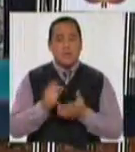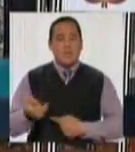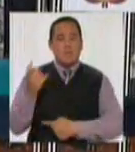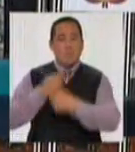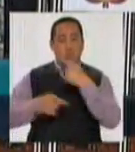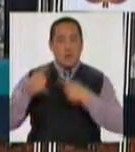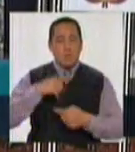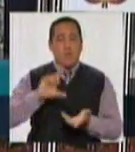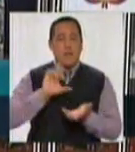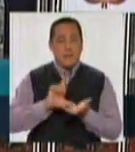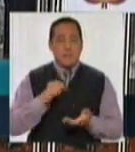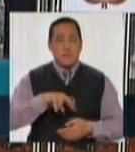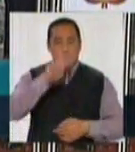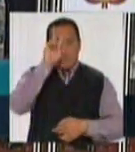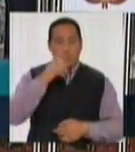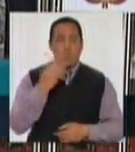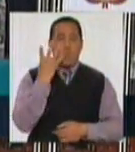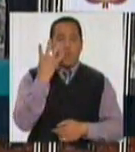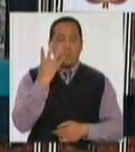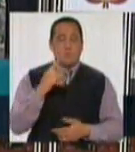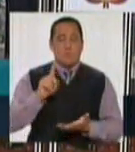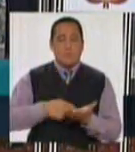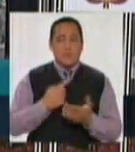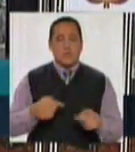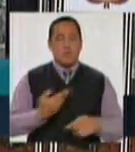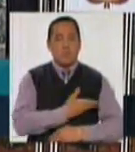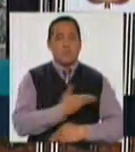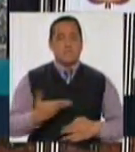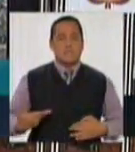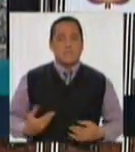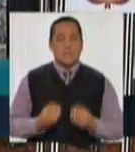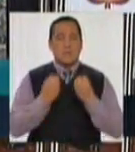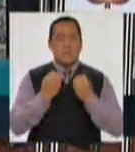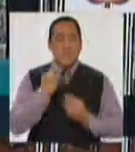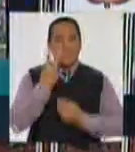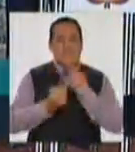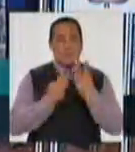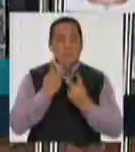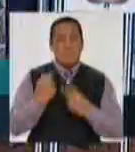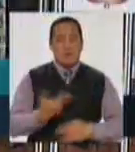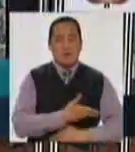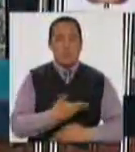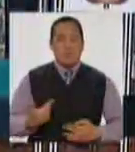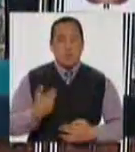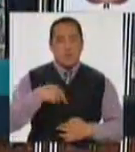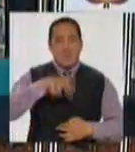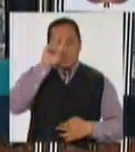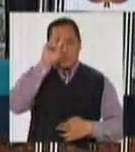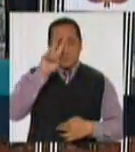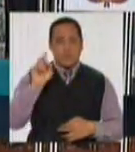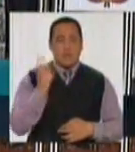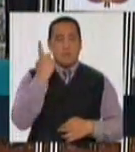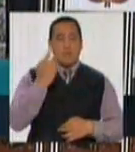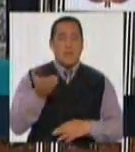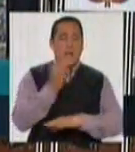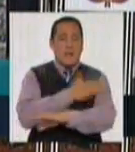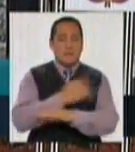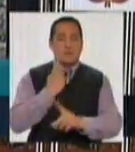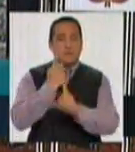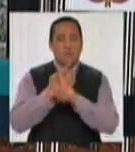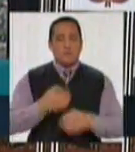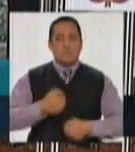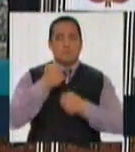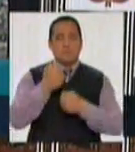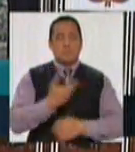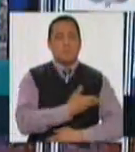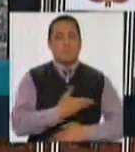a Lima por la cuarta vez como presidenta para esta visita de Estado al Perú. La primera vez vine a la toma de posesión